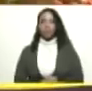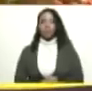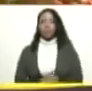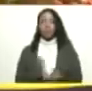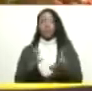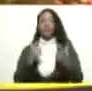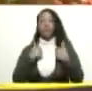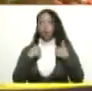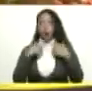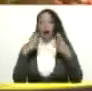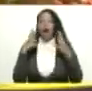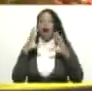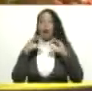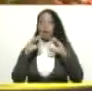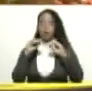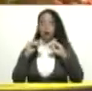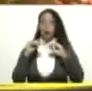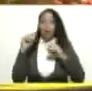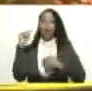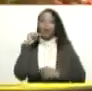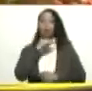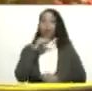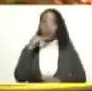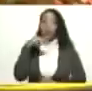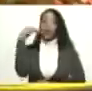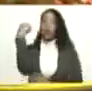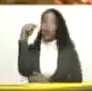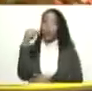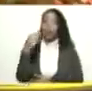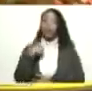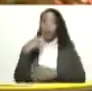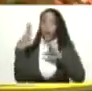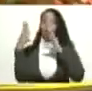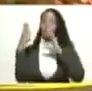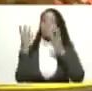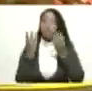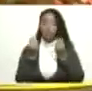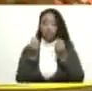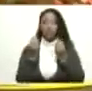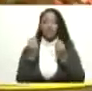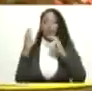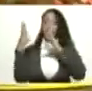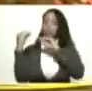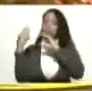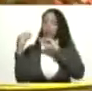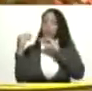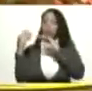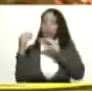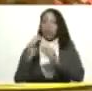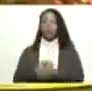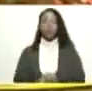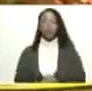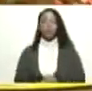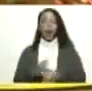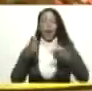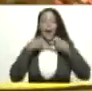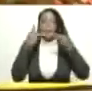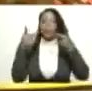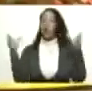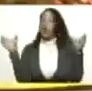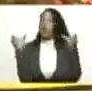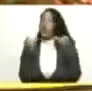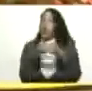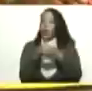Bastante hablé octubre, noviembre. Bastante hablé, compañero, en público, en